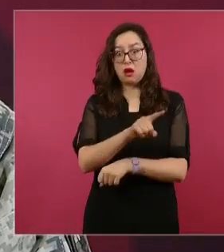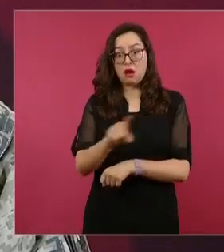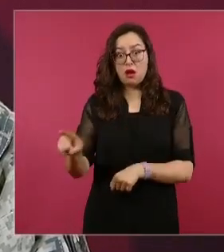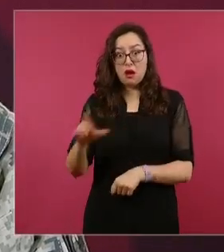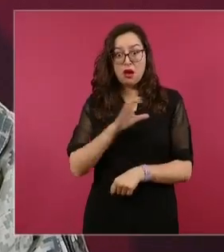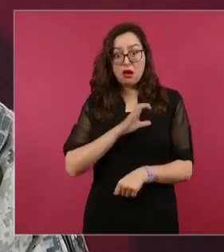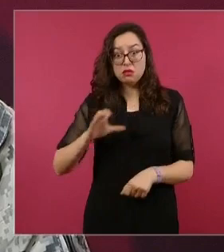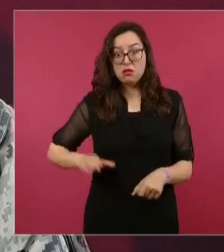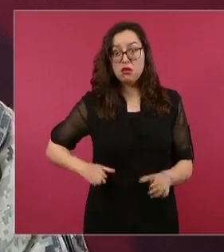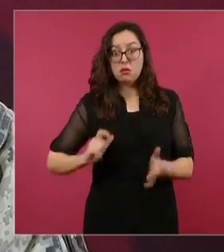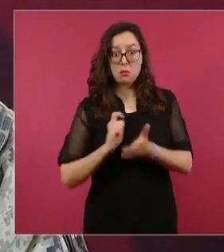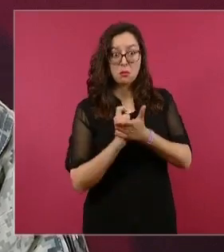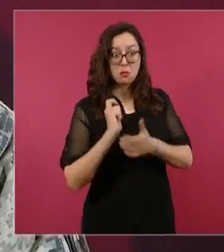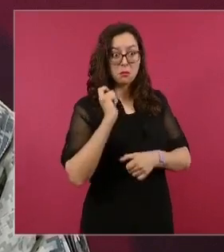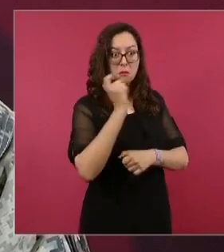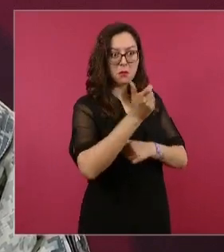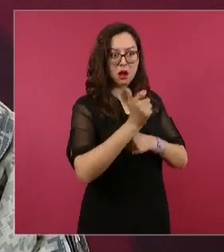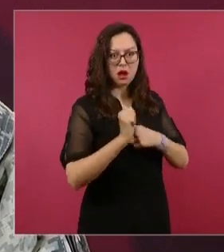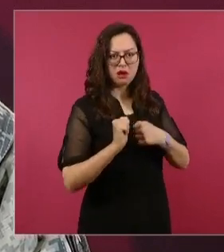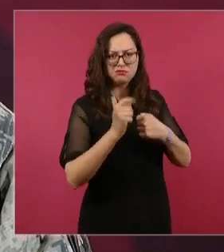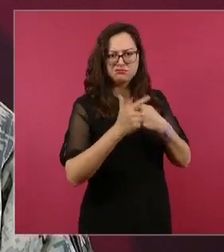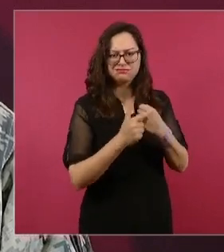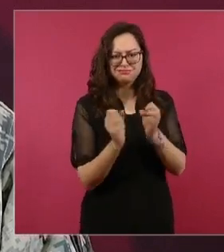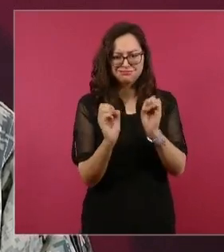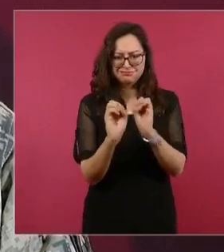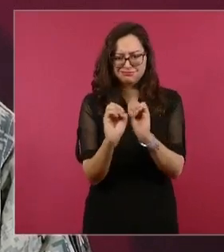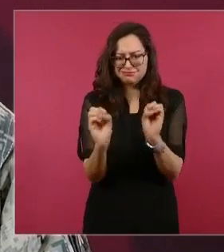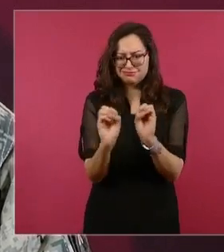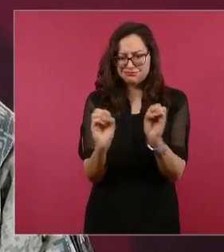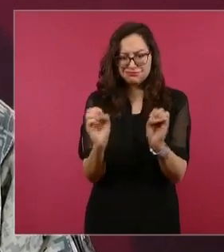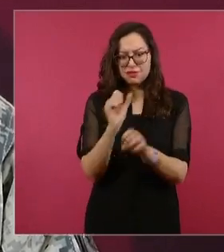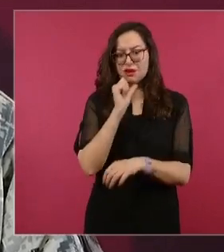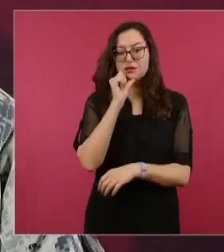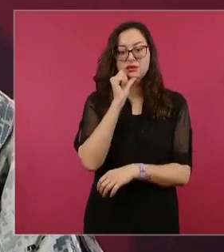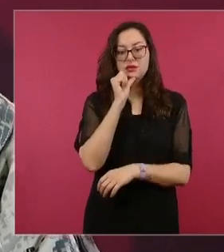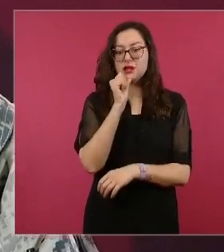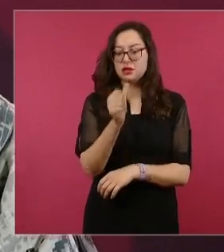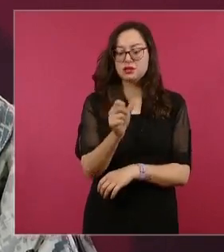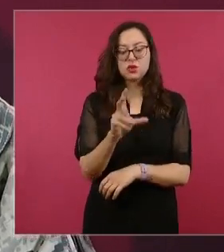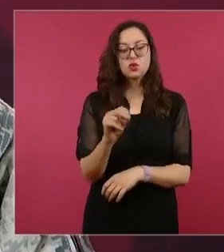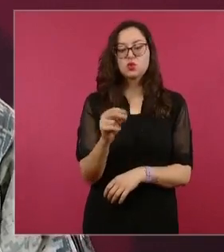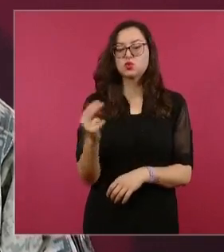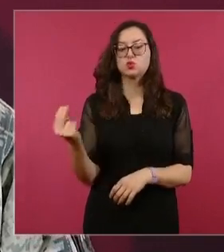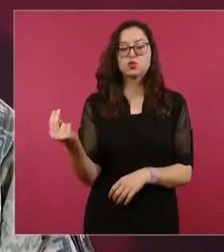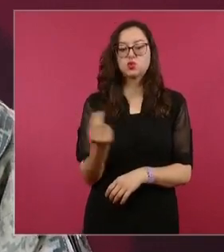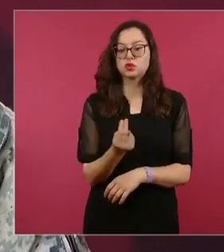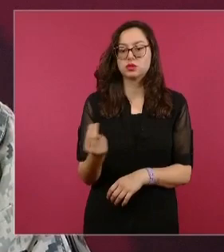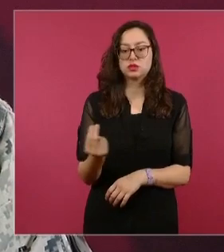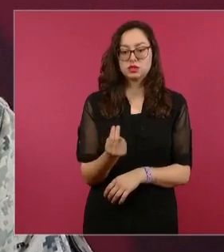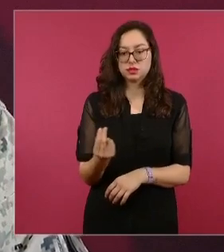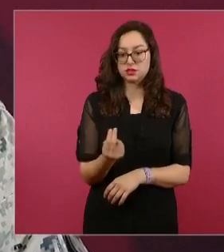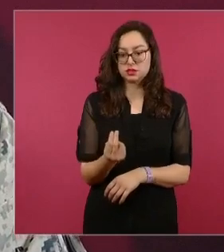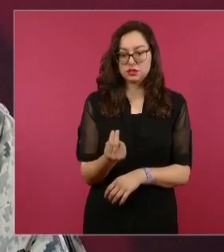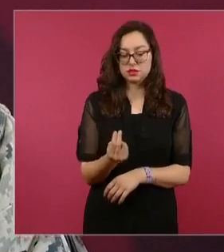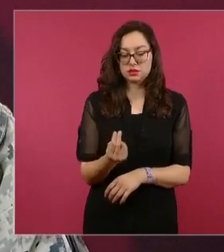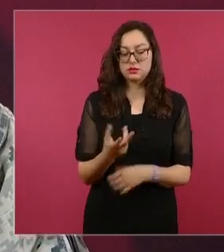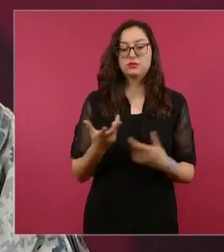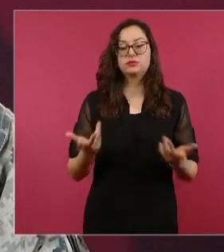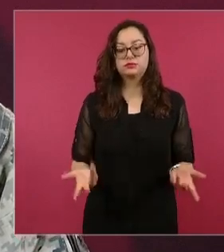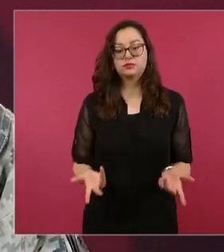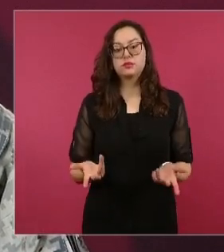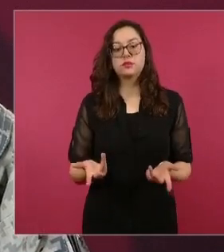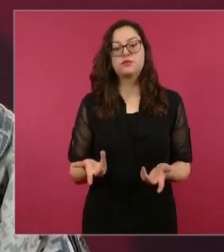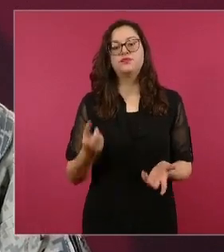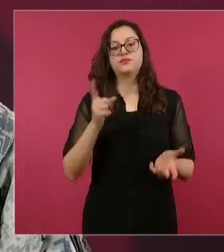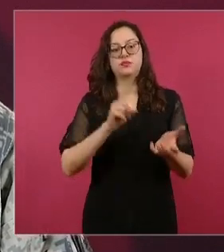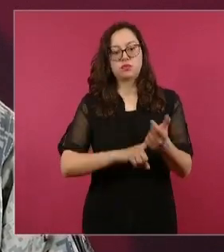de recurso adicional a entes u organismos externos. Tenemos instalaciones en las cuales se